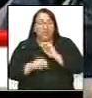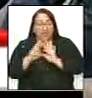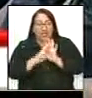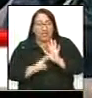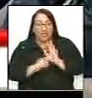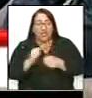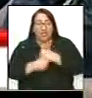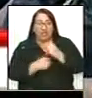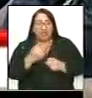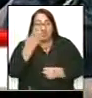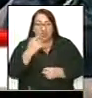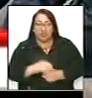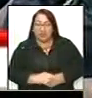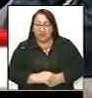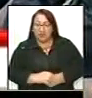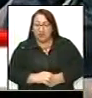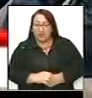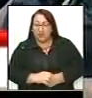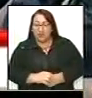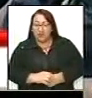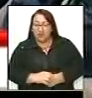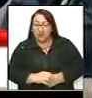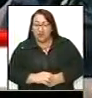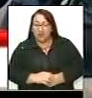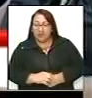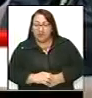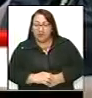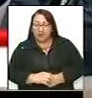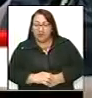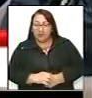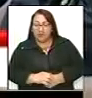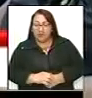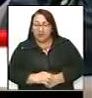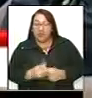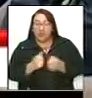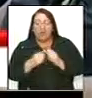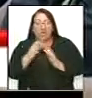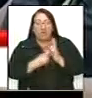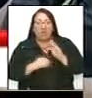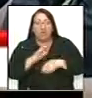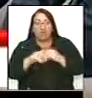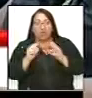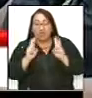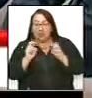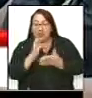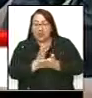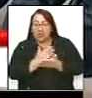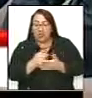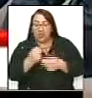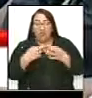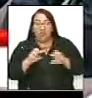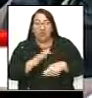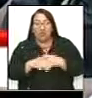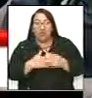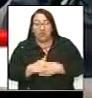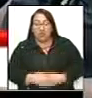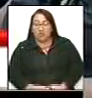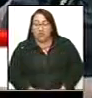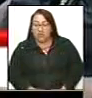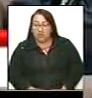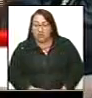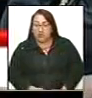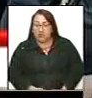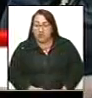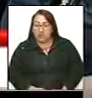avanzado en algunos aspectos relacionados al reglamento de la generación distribuida que está pre publicada en nuestro nuestro